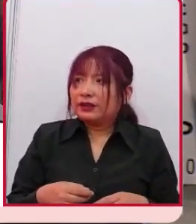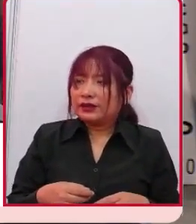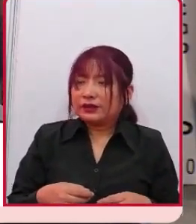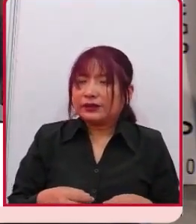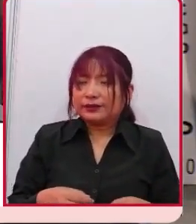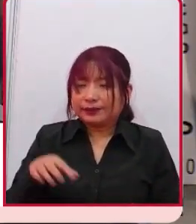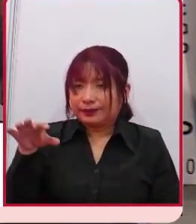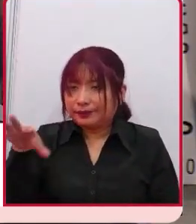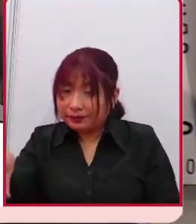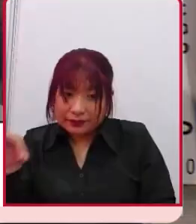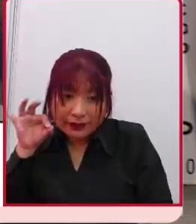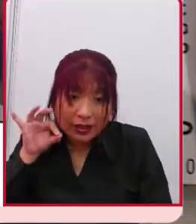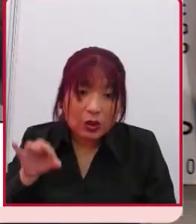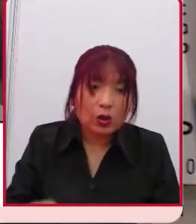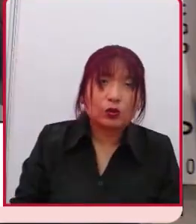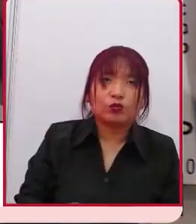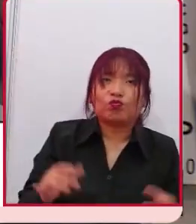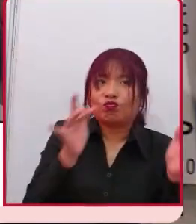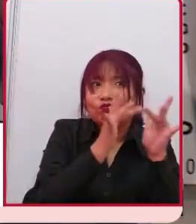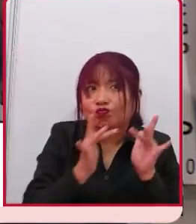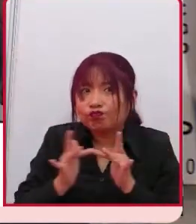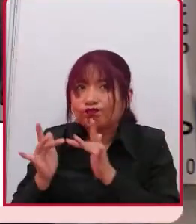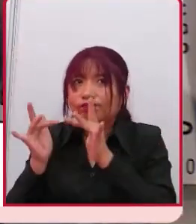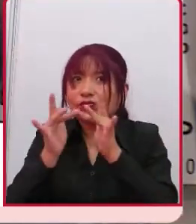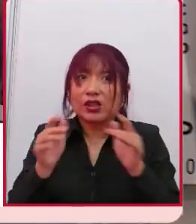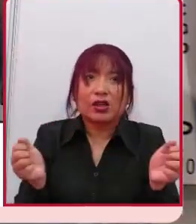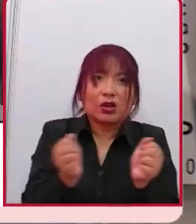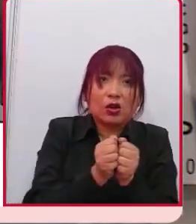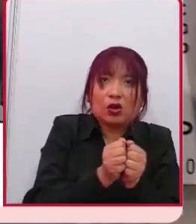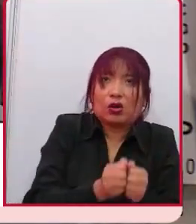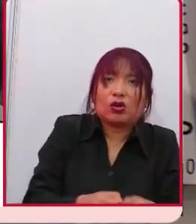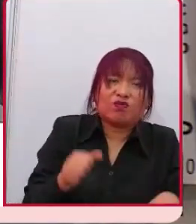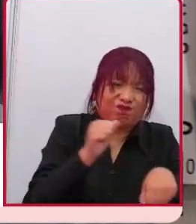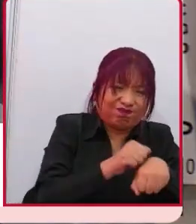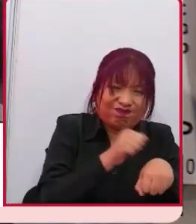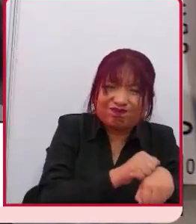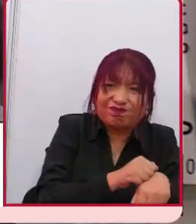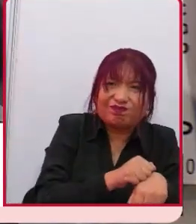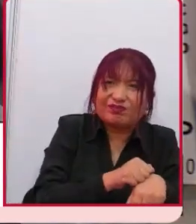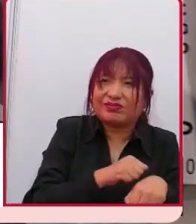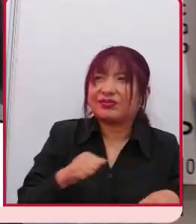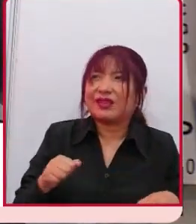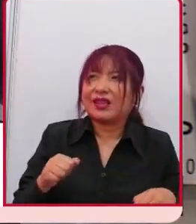has encontrado alguna relación justamente de ese análisis textural con la dureza